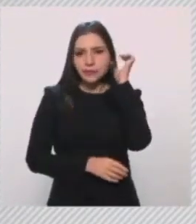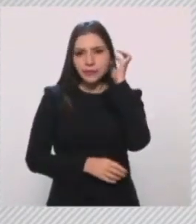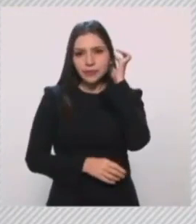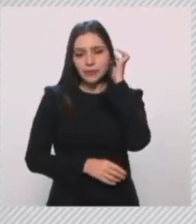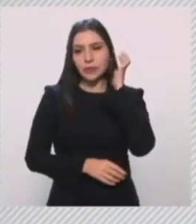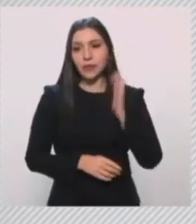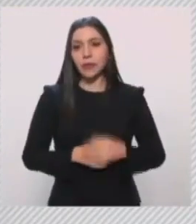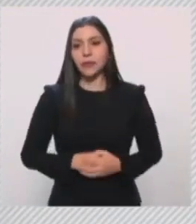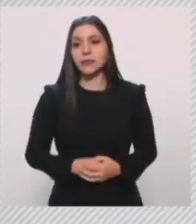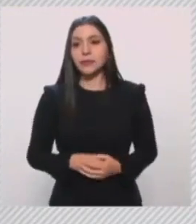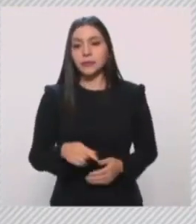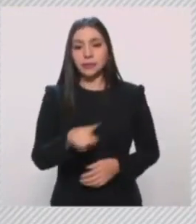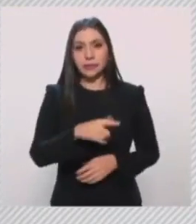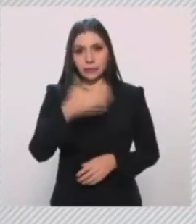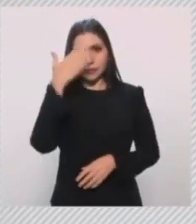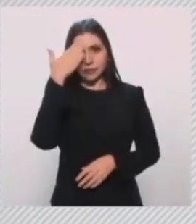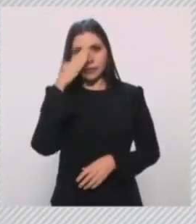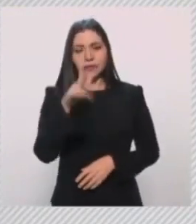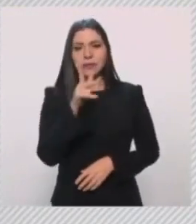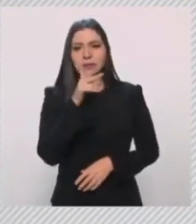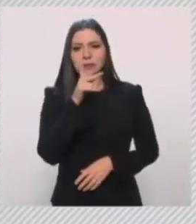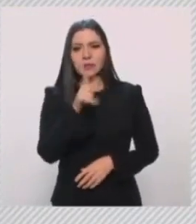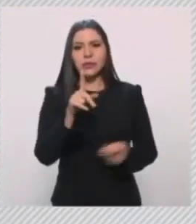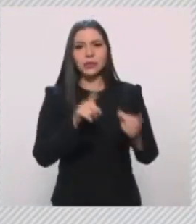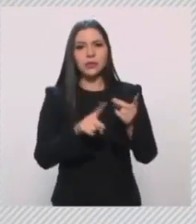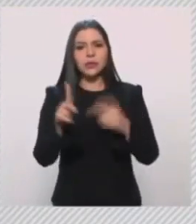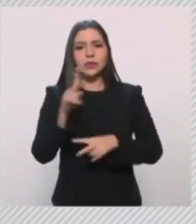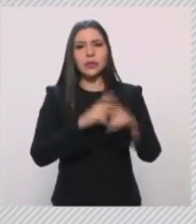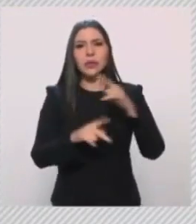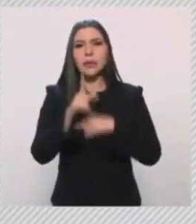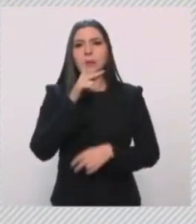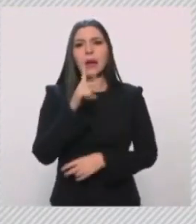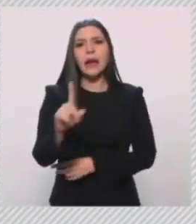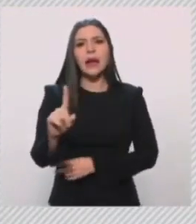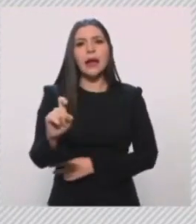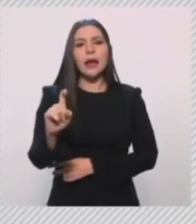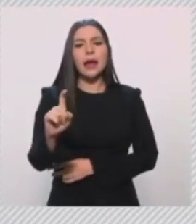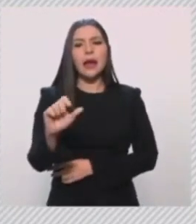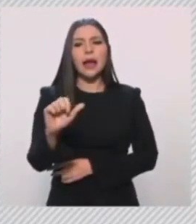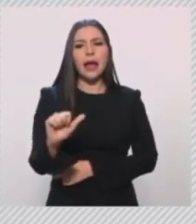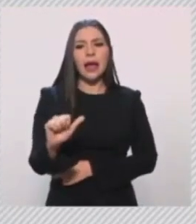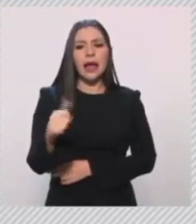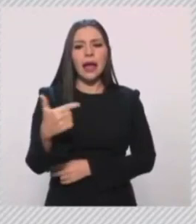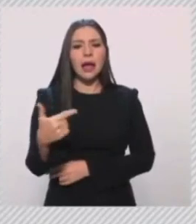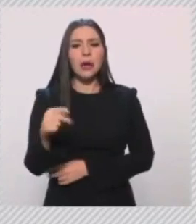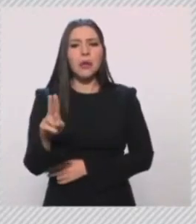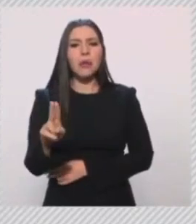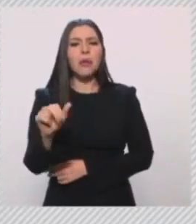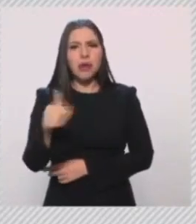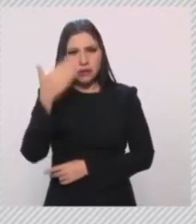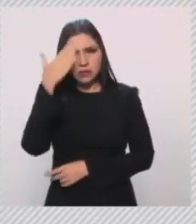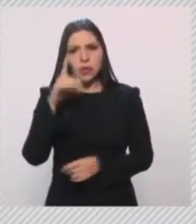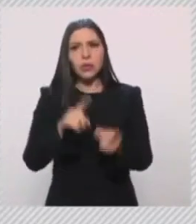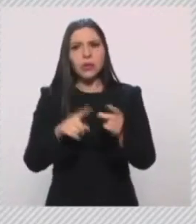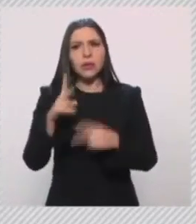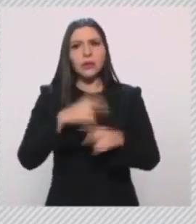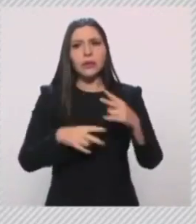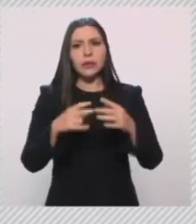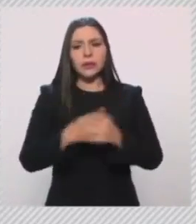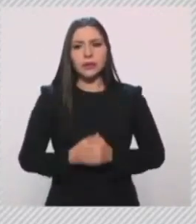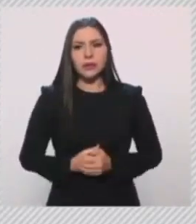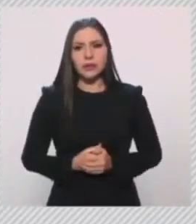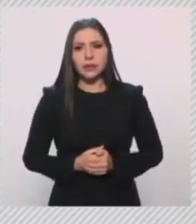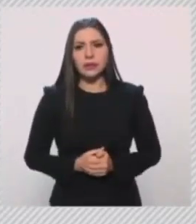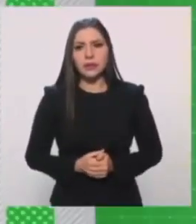¿saben ustedes de dónde viene la palabra agua? Cuando decimos agua, agua. Ay, pues lo que tú lo contabas hace poco, ¿no, Ale? Te echaban la